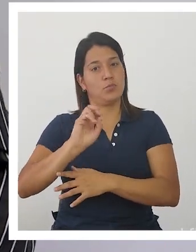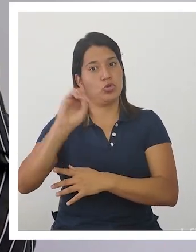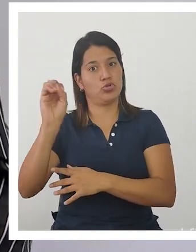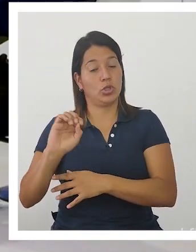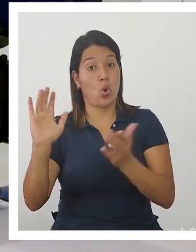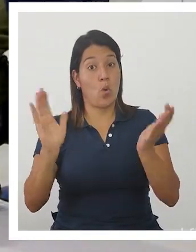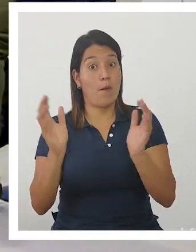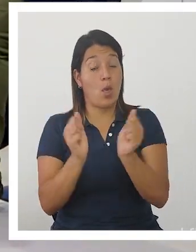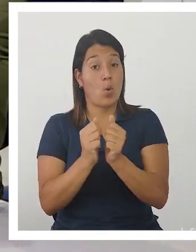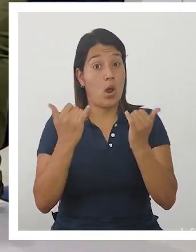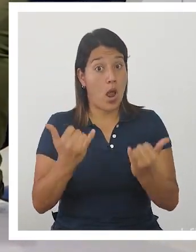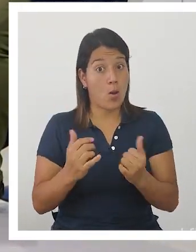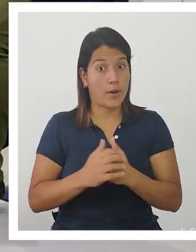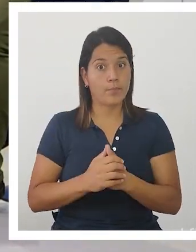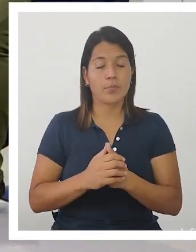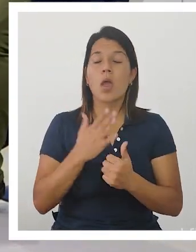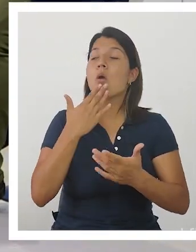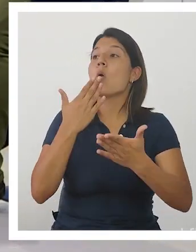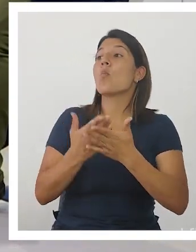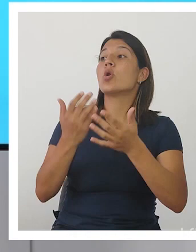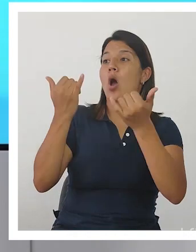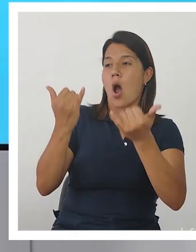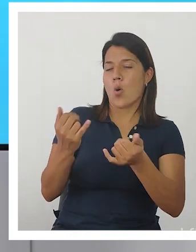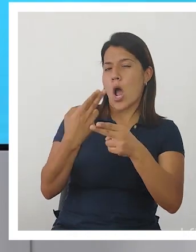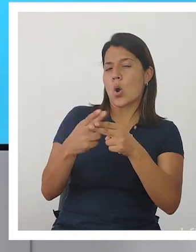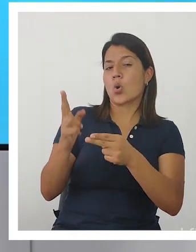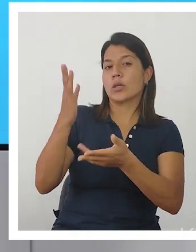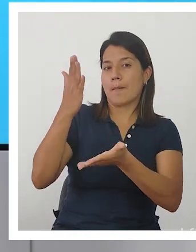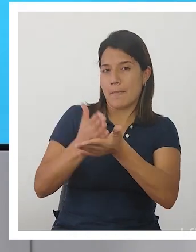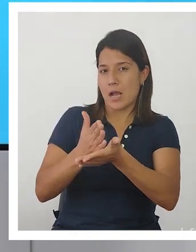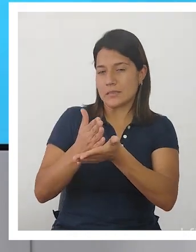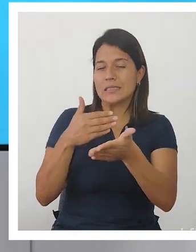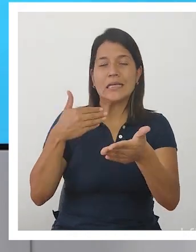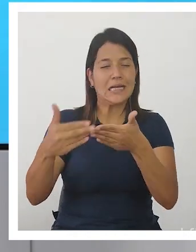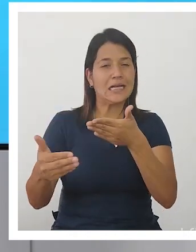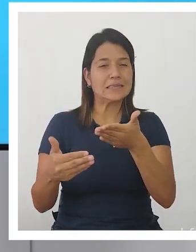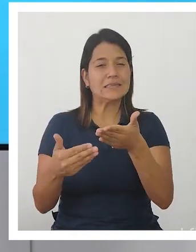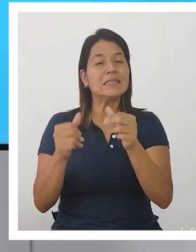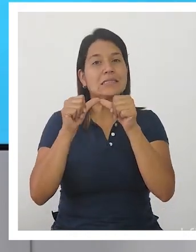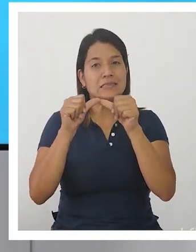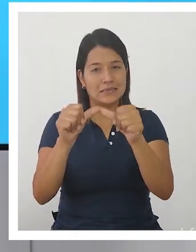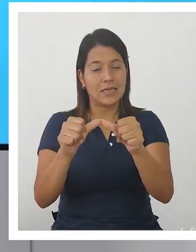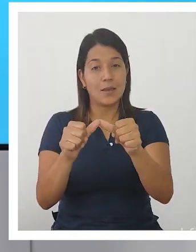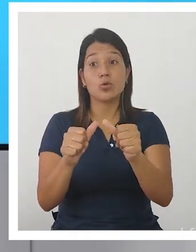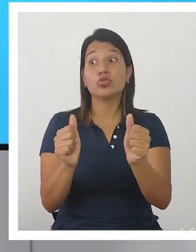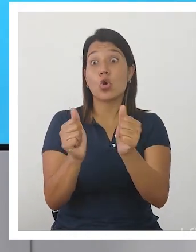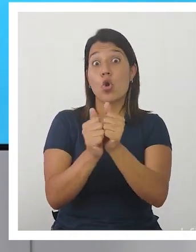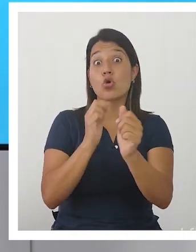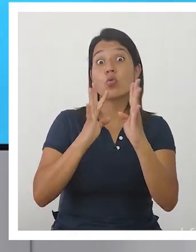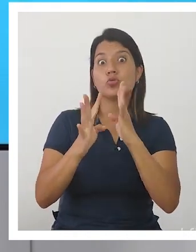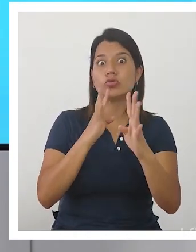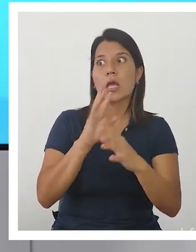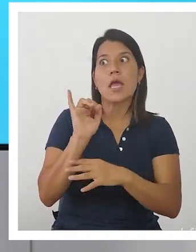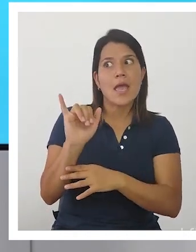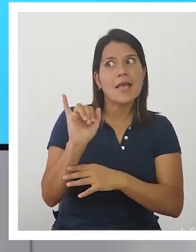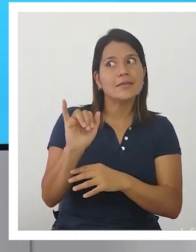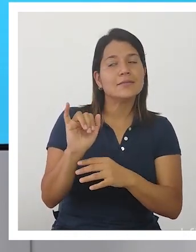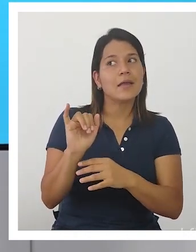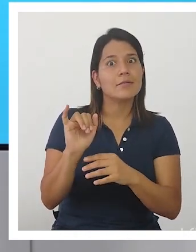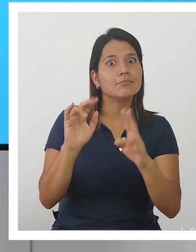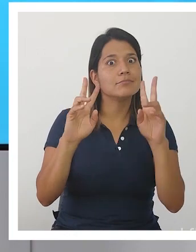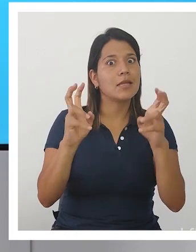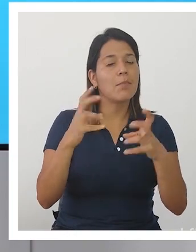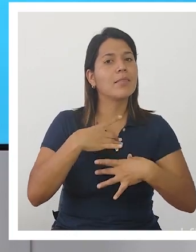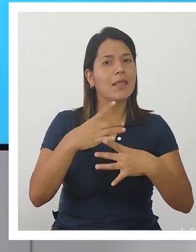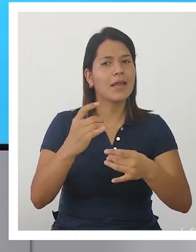Vamos a una breve pausa y ya continuamos conversamos, porque esto está poniendo interesante. Al